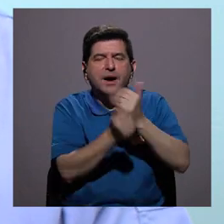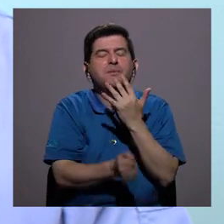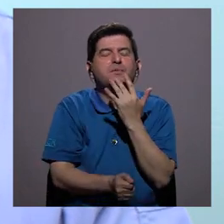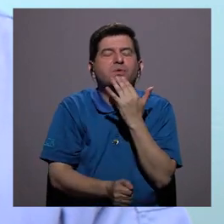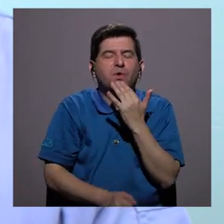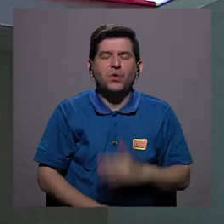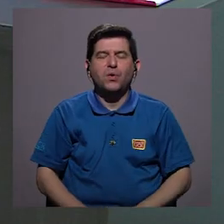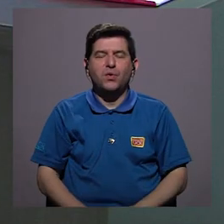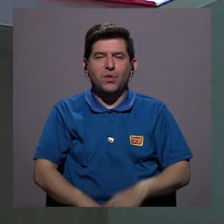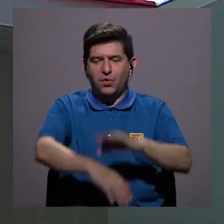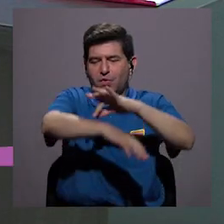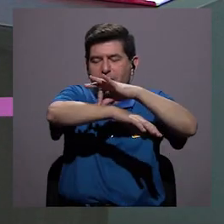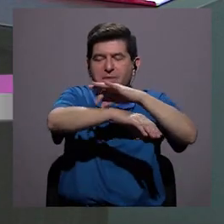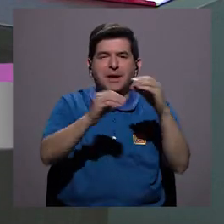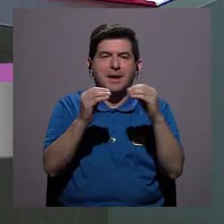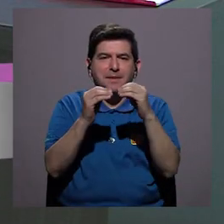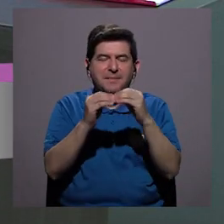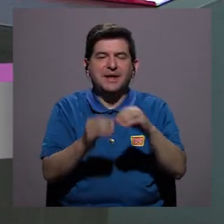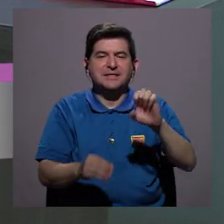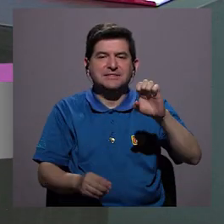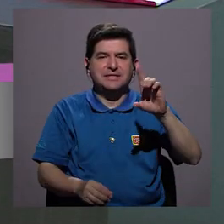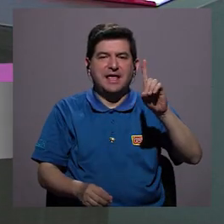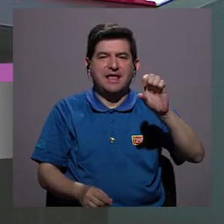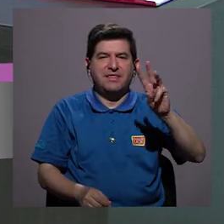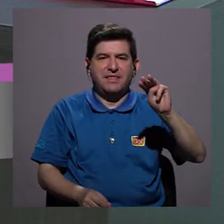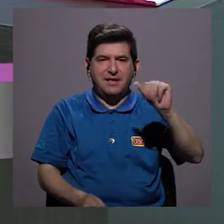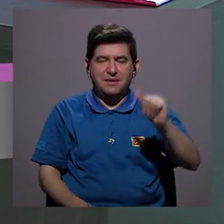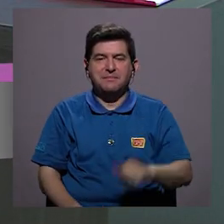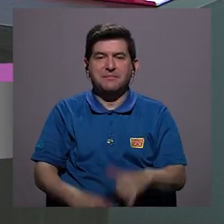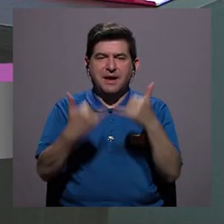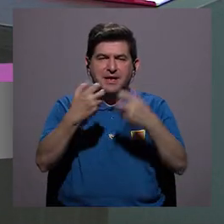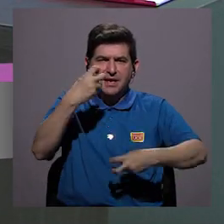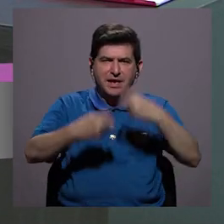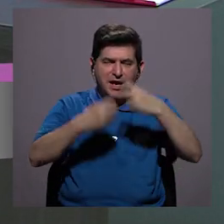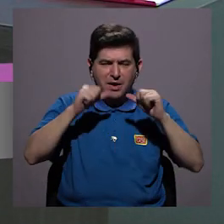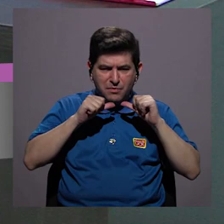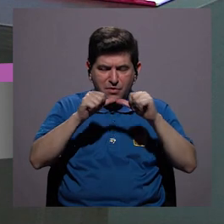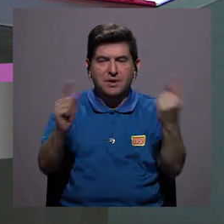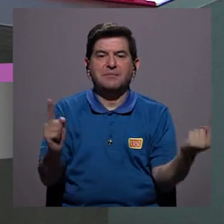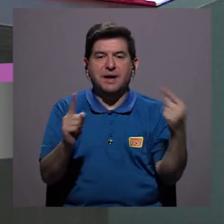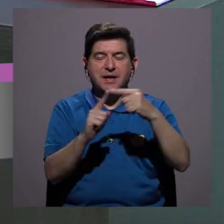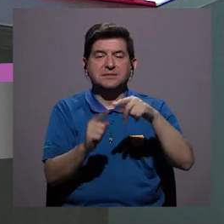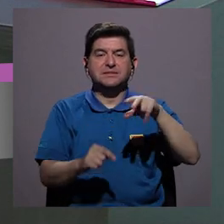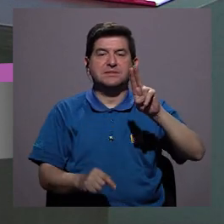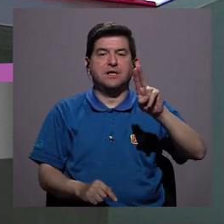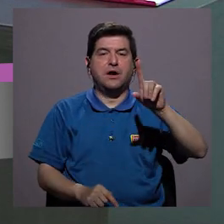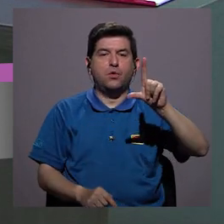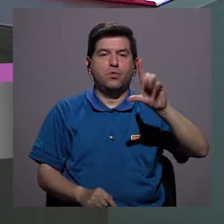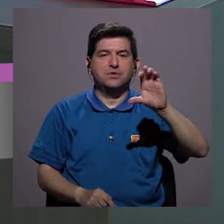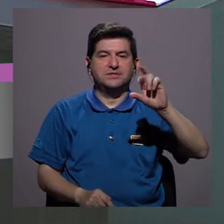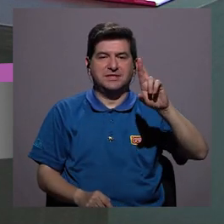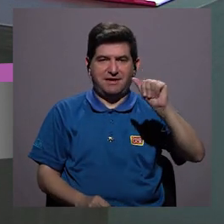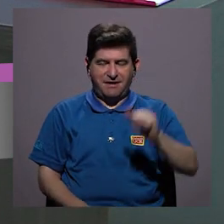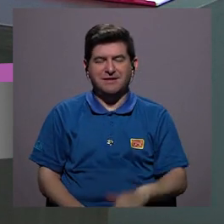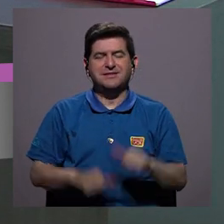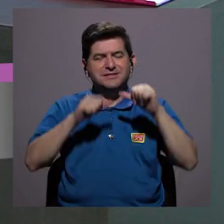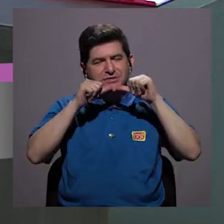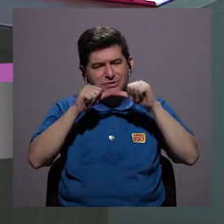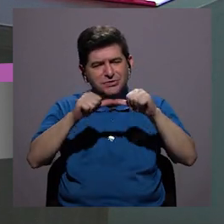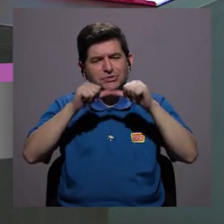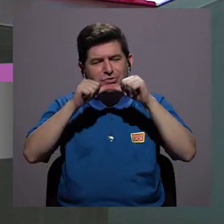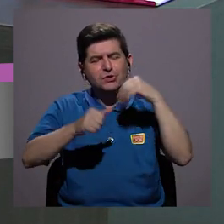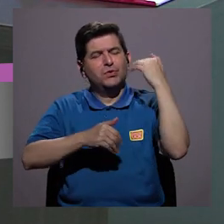en el color de la piel, más edemas, más problemas de ya cada vez más crónicos hasta llegar a úlceras. Uh-huh. O sea, es